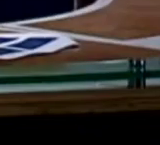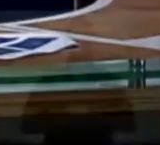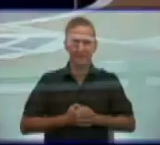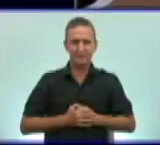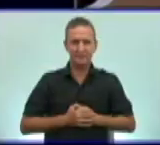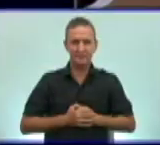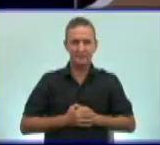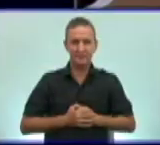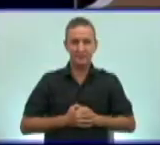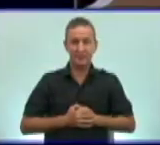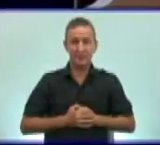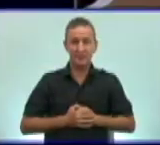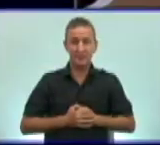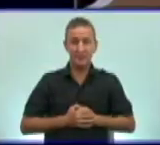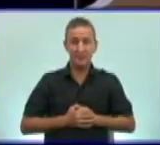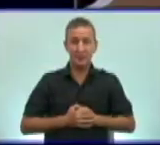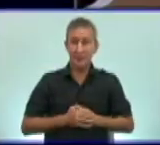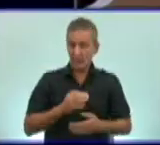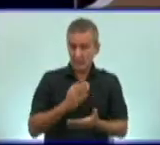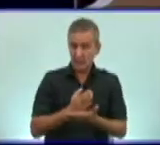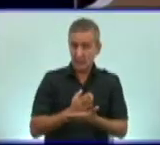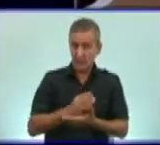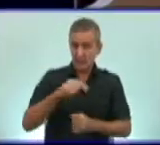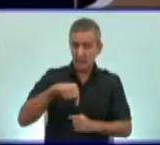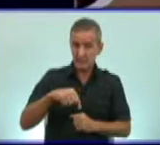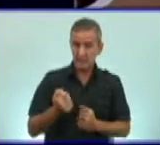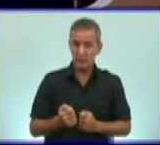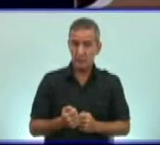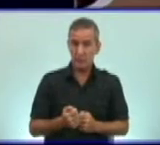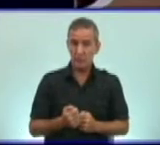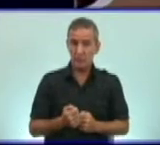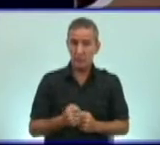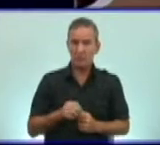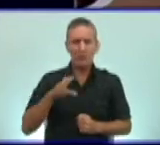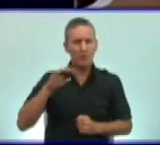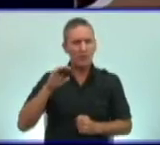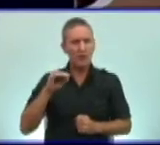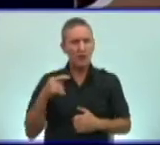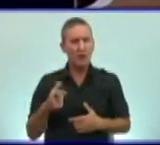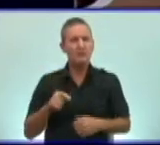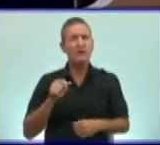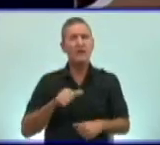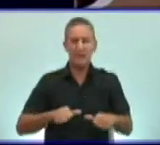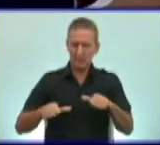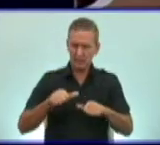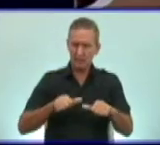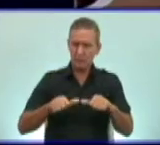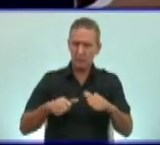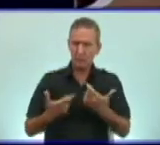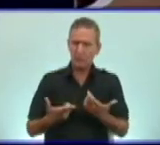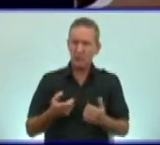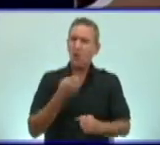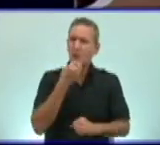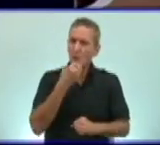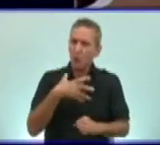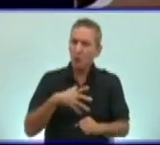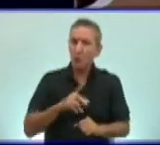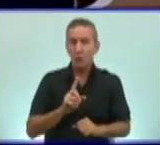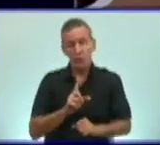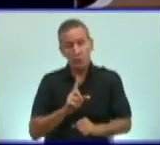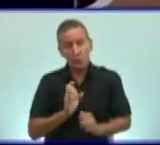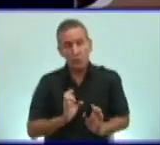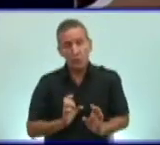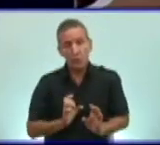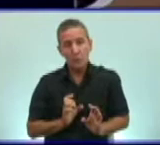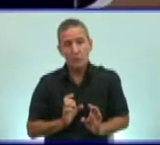Pues bien, nosotros en la clase de hoy vamos a referirnos a estas sustancias que pueden o no,